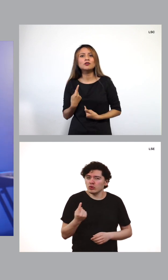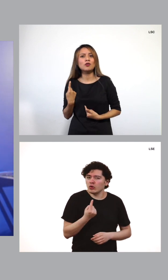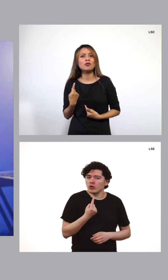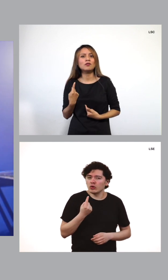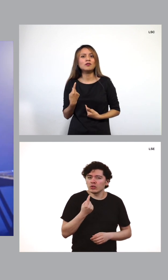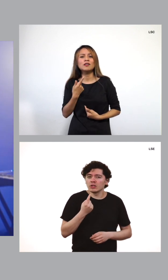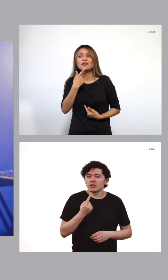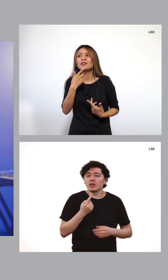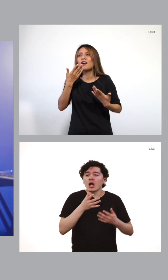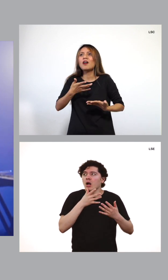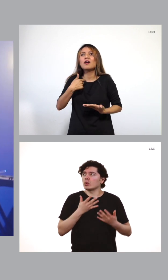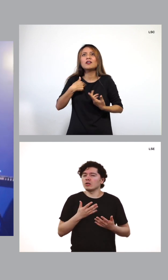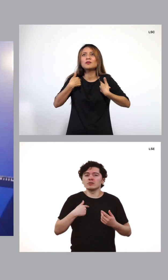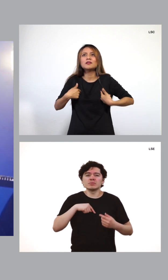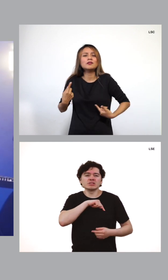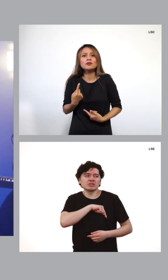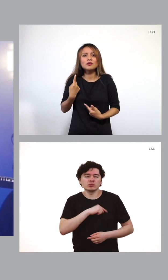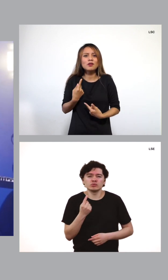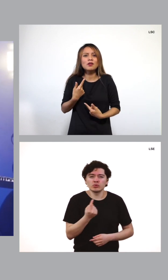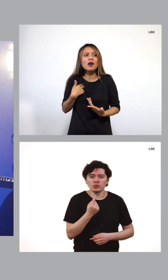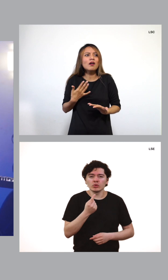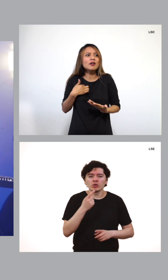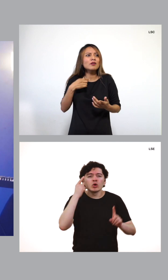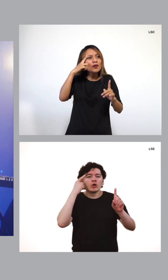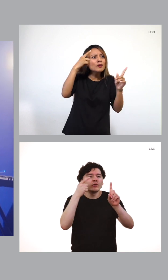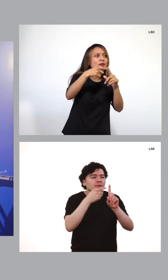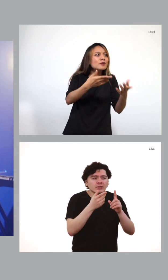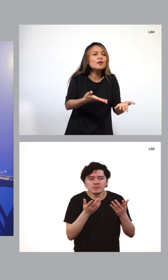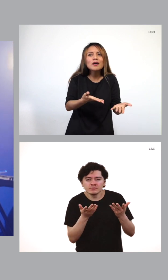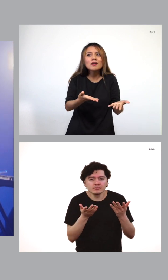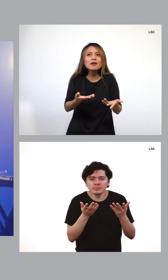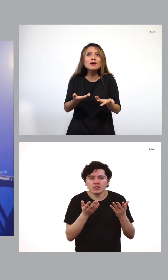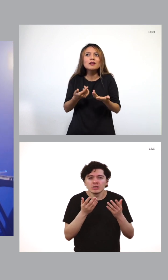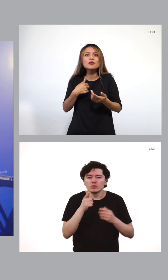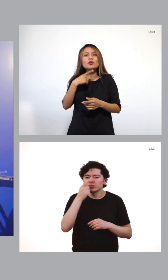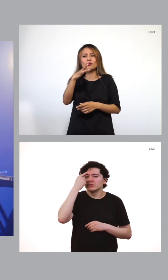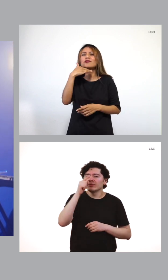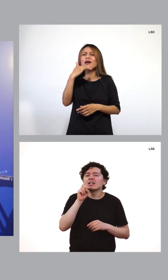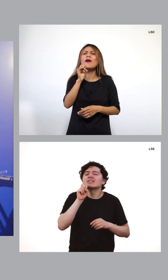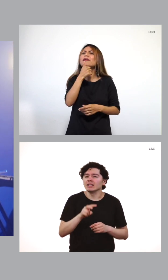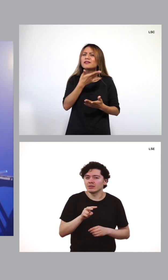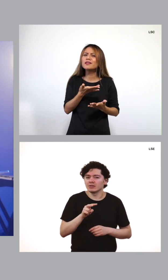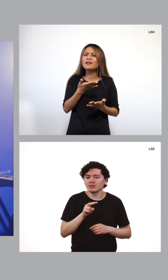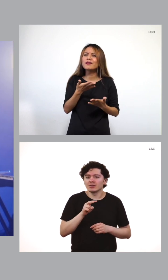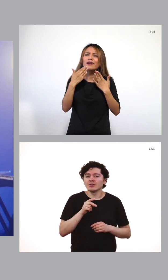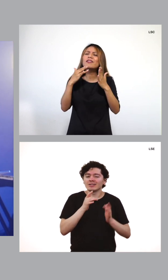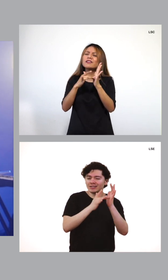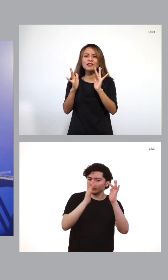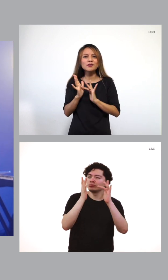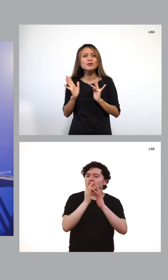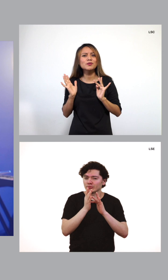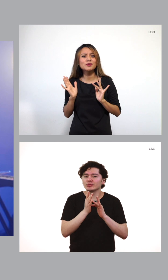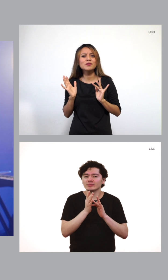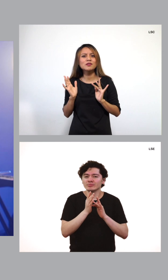conmigo? ¿Por dónde camino? Eso es mentira. Puedes muy bien saber quién eres en Jesús.